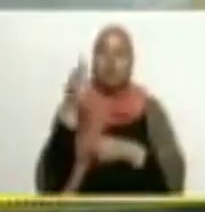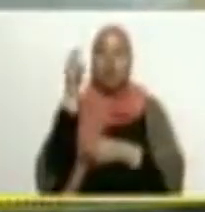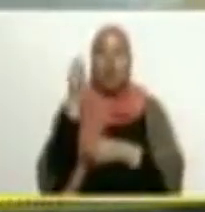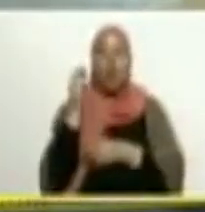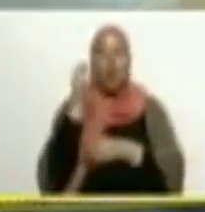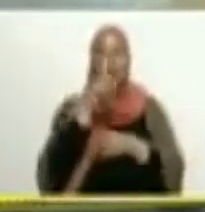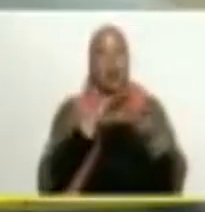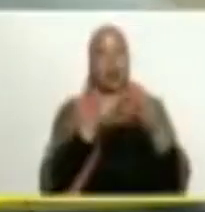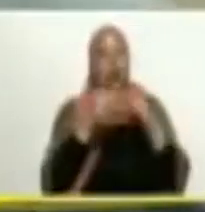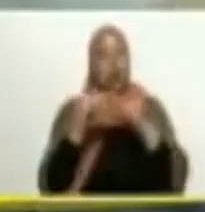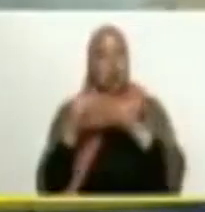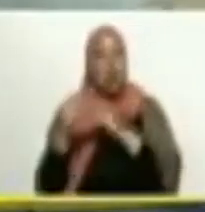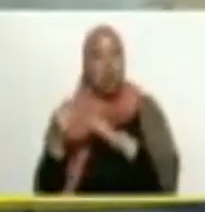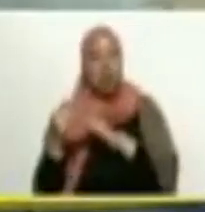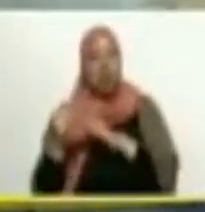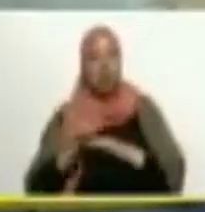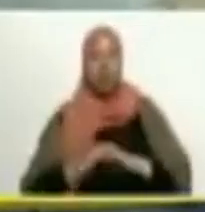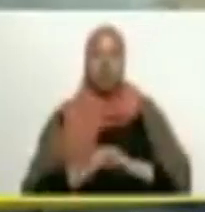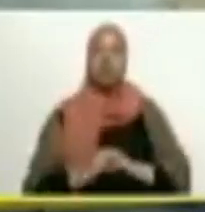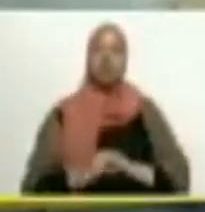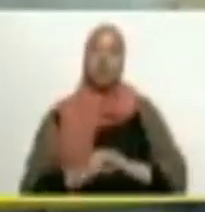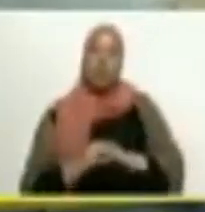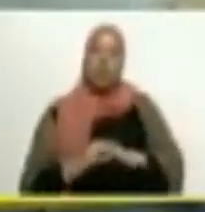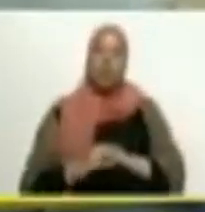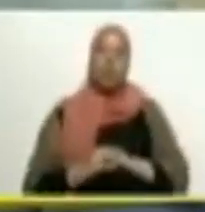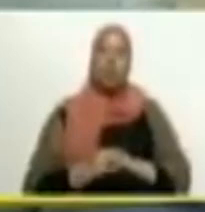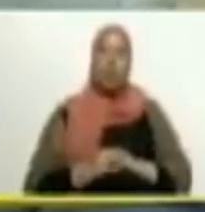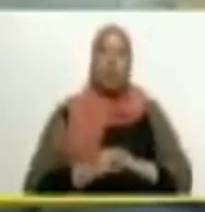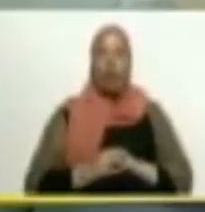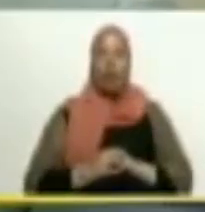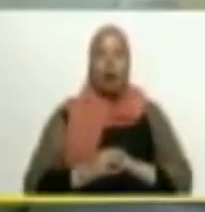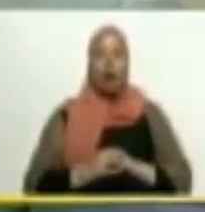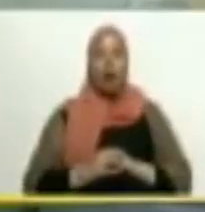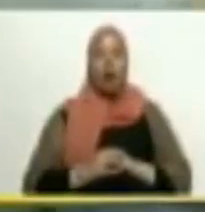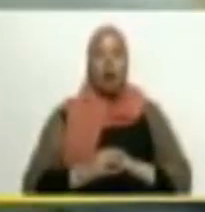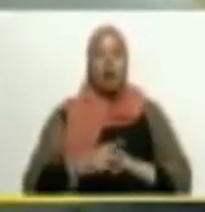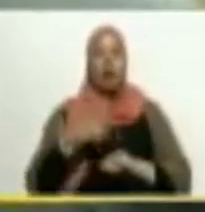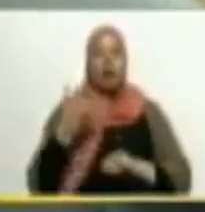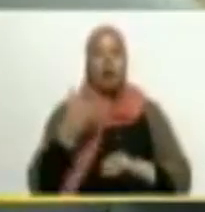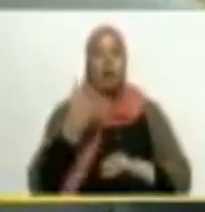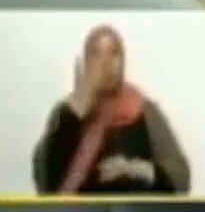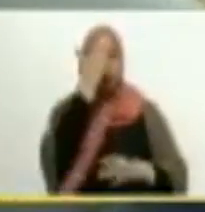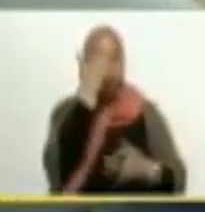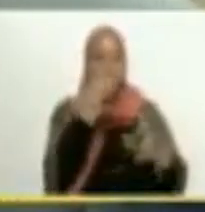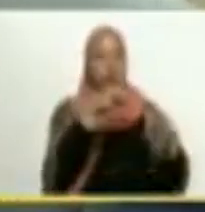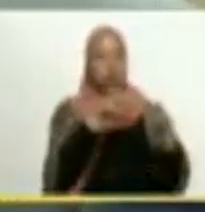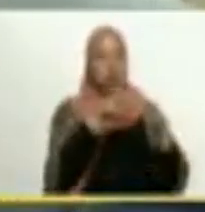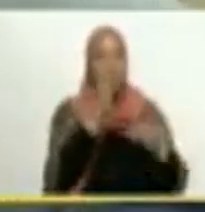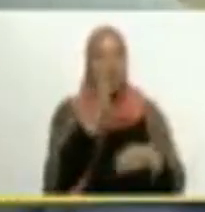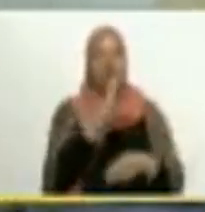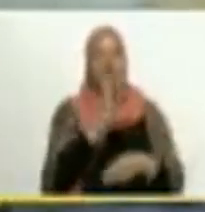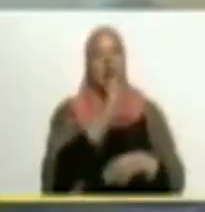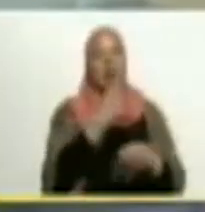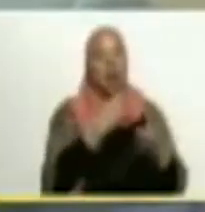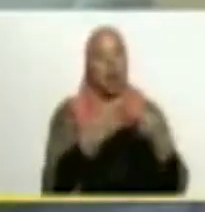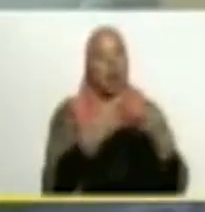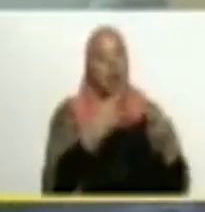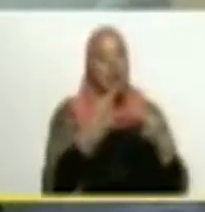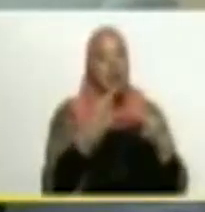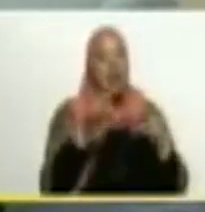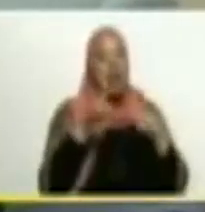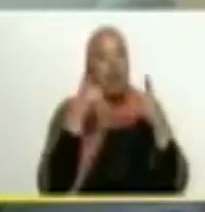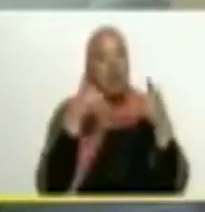en los debates, tal como lo dijo el gobernador José Alejandro Terán. Creo que la cercanía con Caracas, la relación